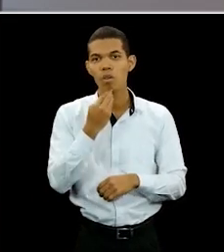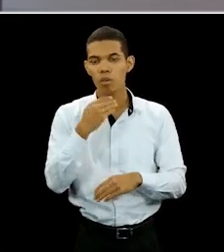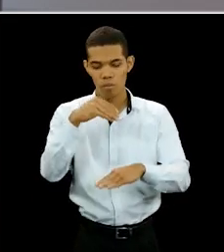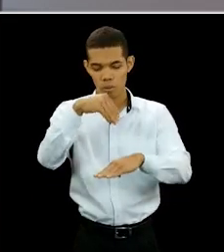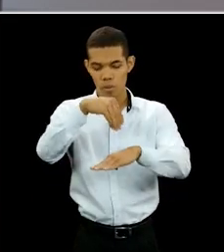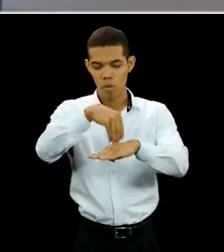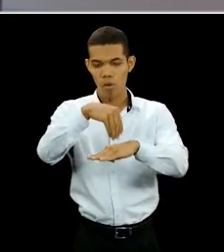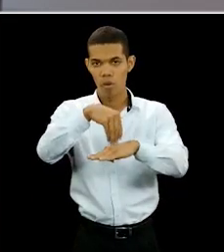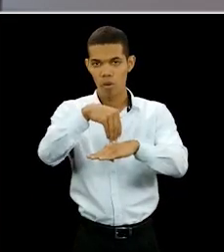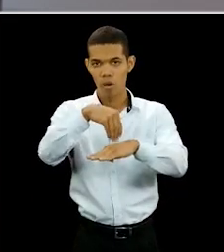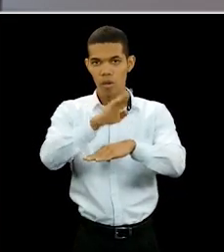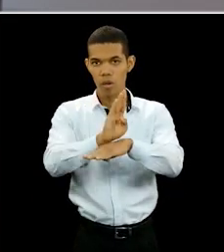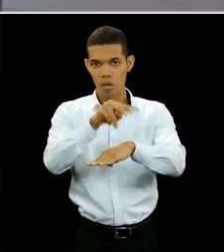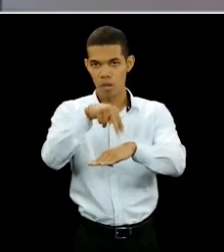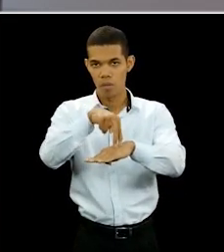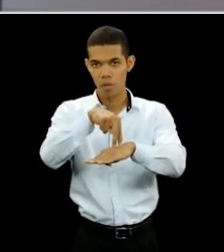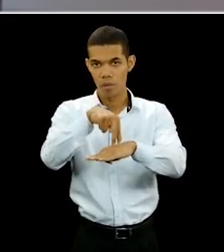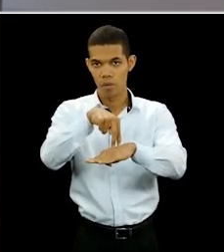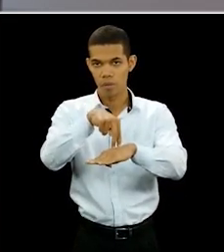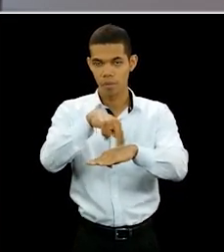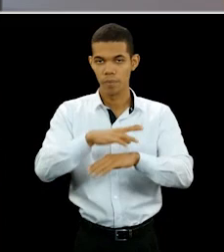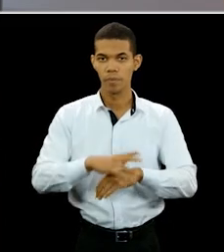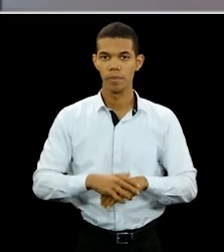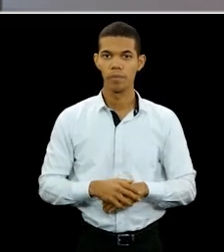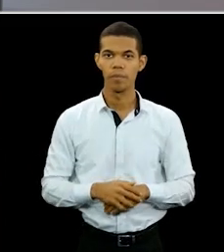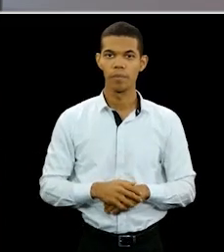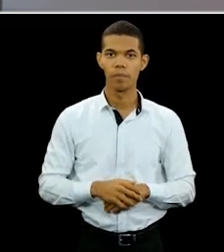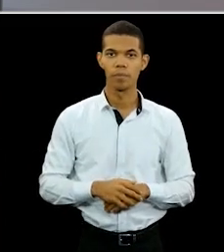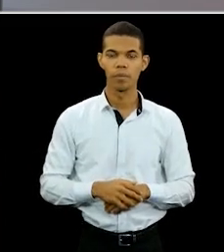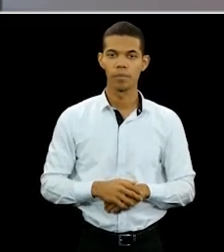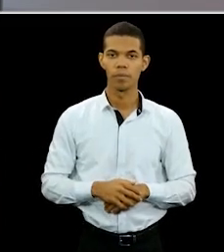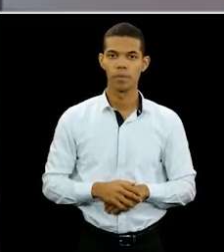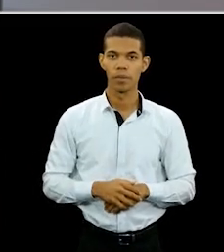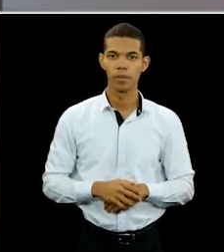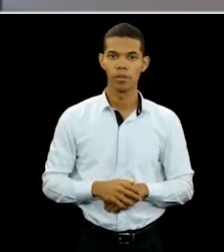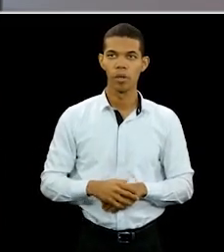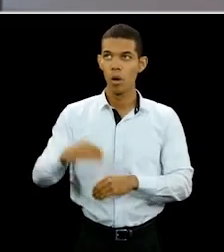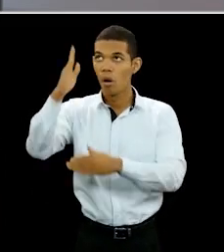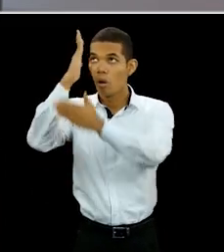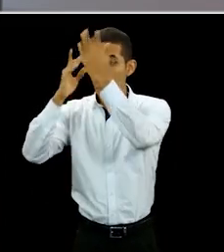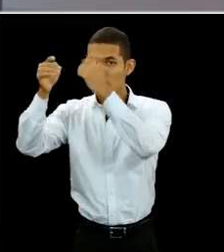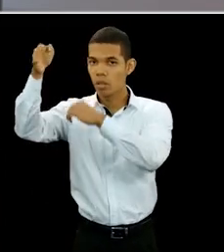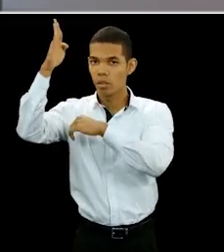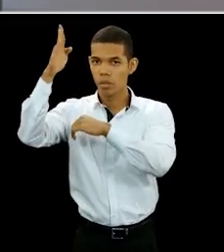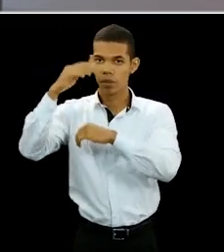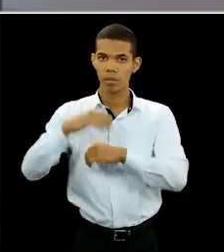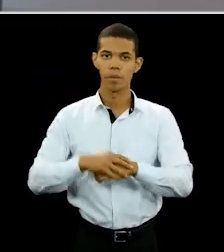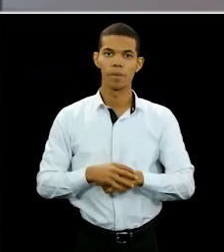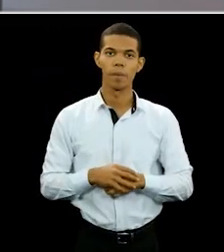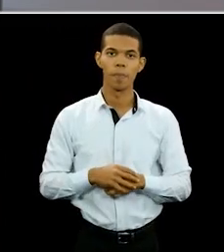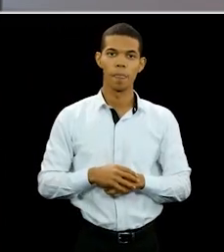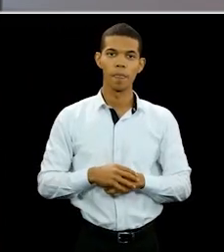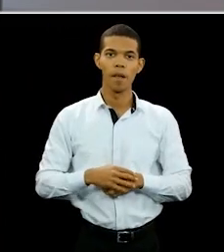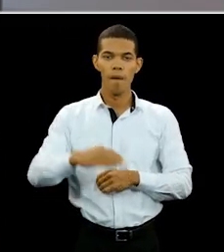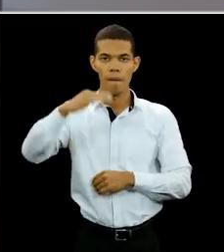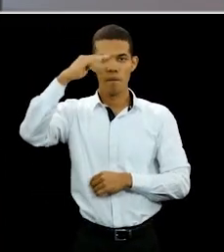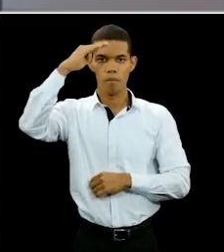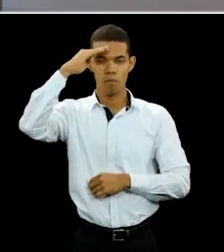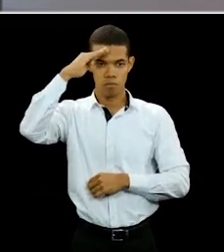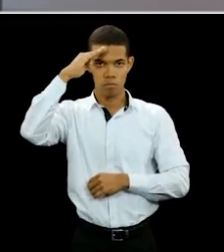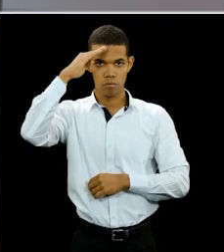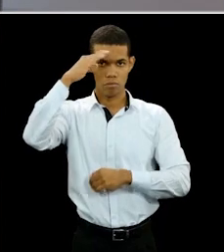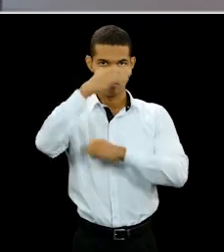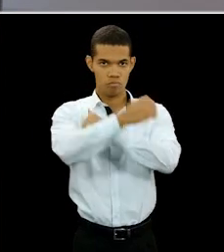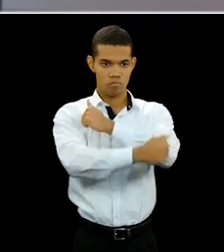esta personaje Nabor Adán que era el capitán de la guardia tomando a Jeremías identifica a Jeremías porque ya lo